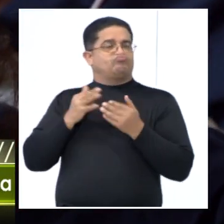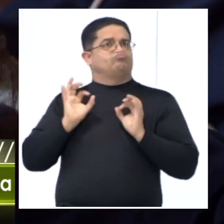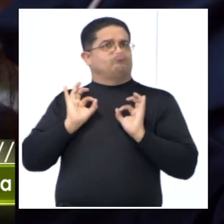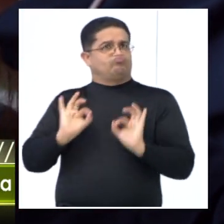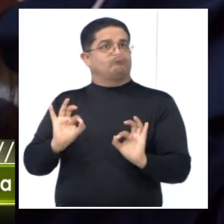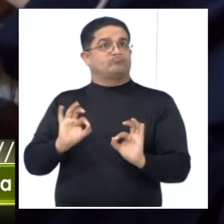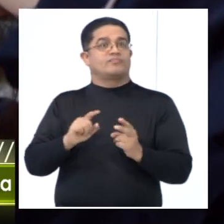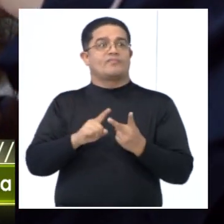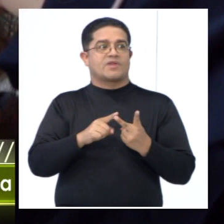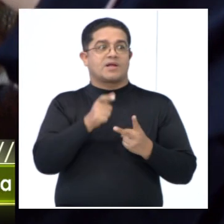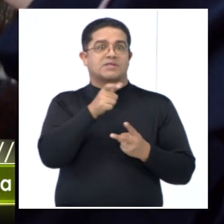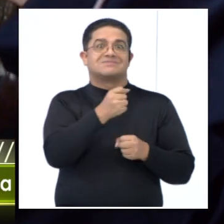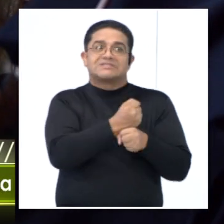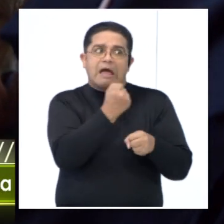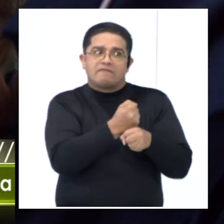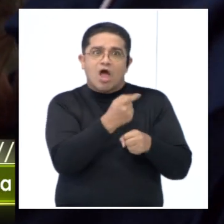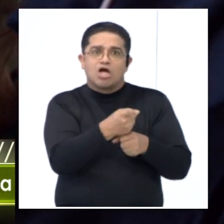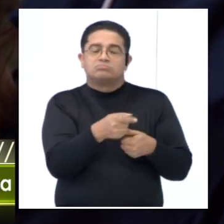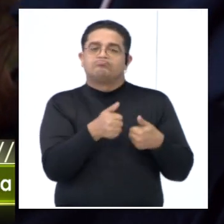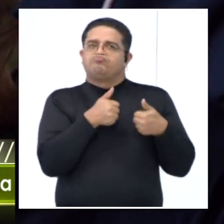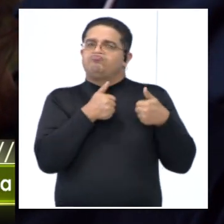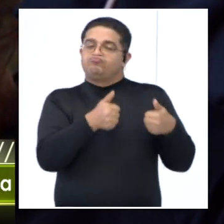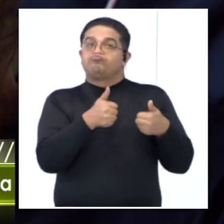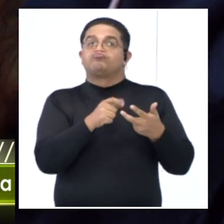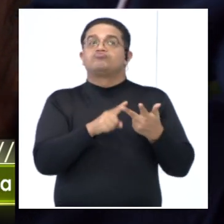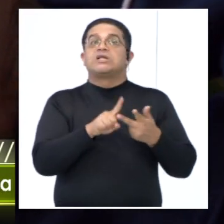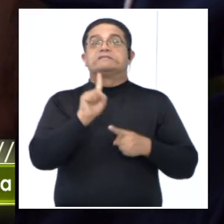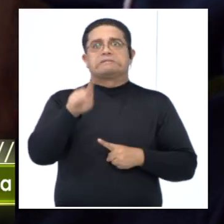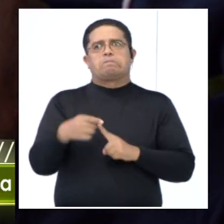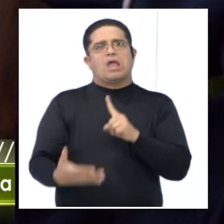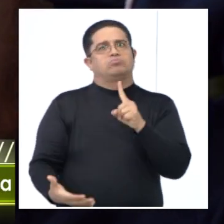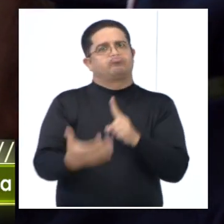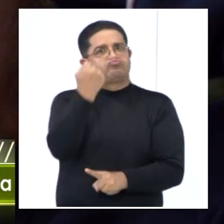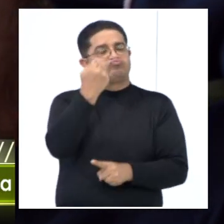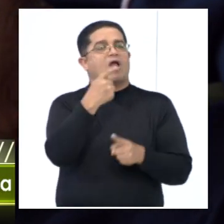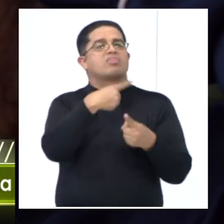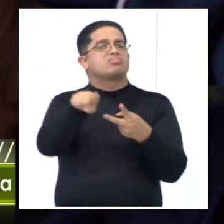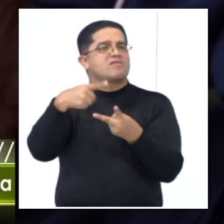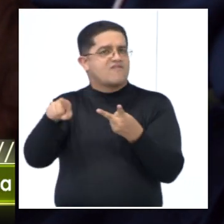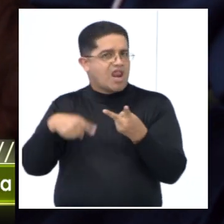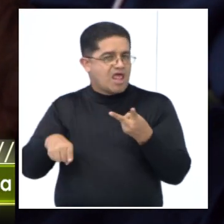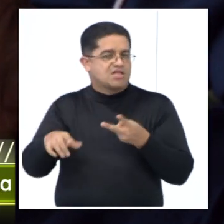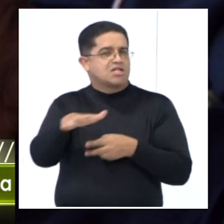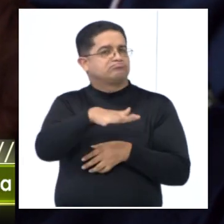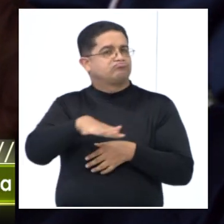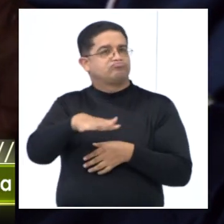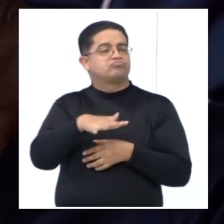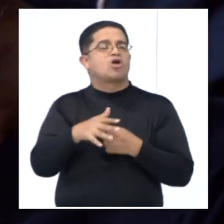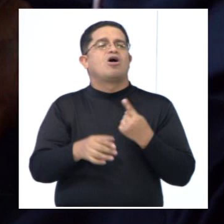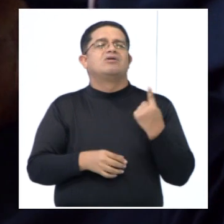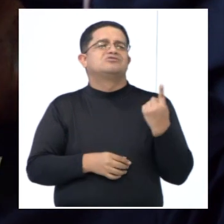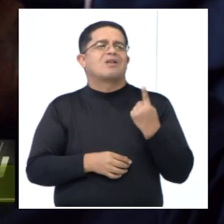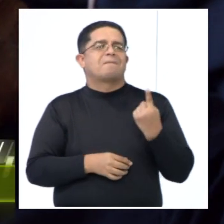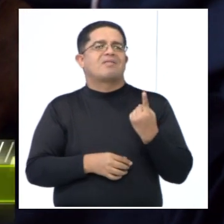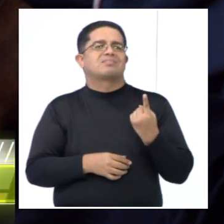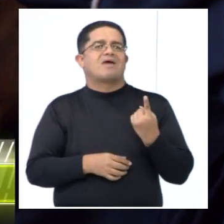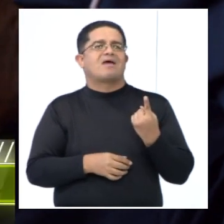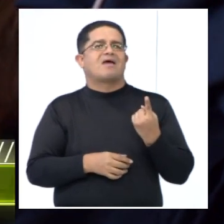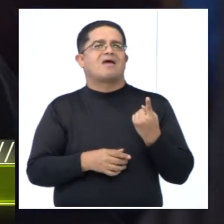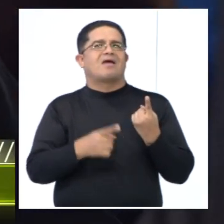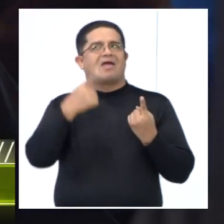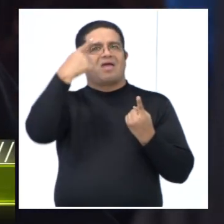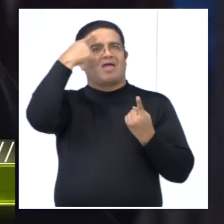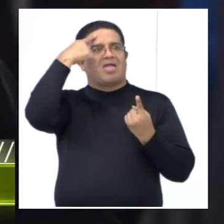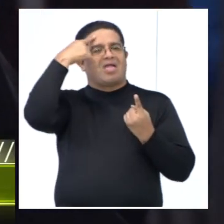la productividad en el trabajo y contribuye al éxito en diversos aspectos de la rutina. No solo se trata de la ausencia de trastornos